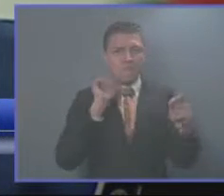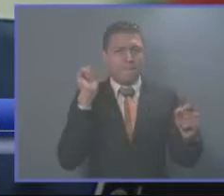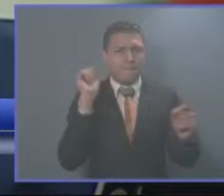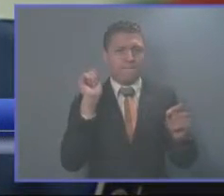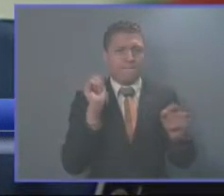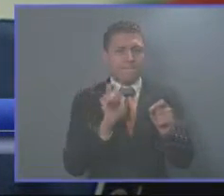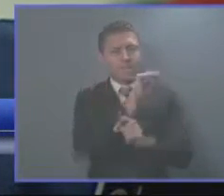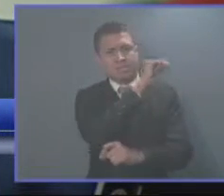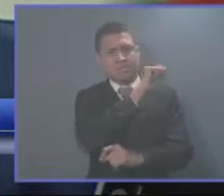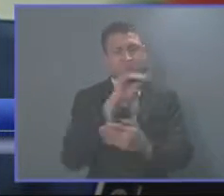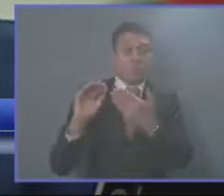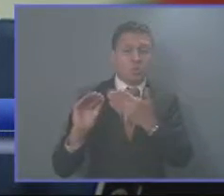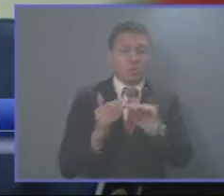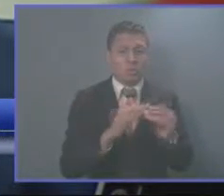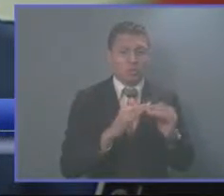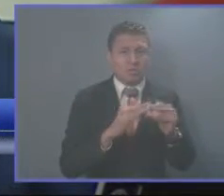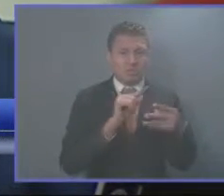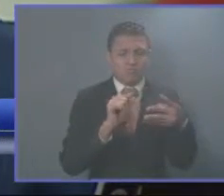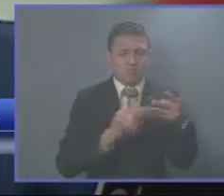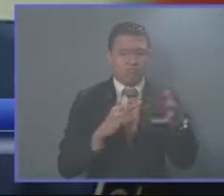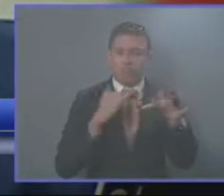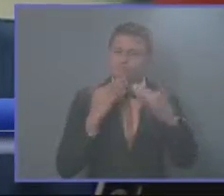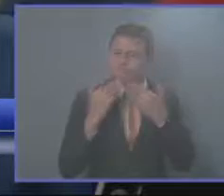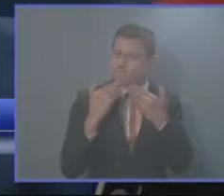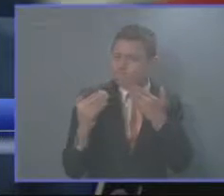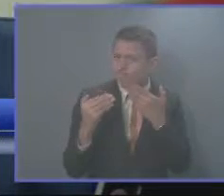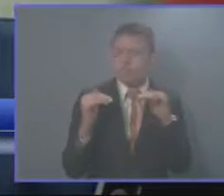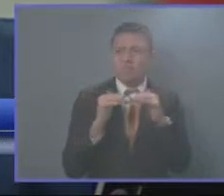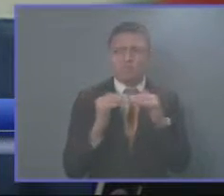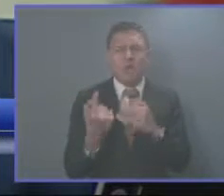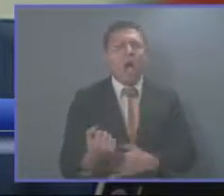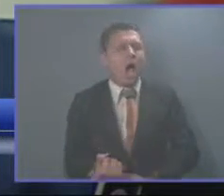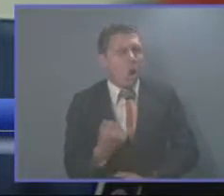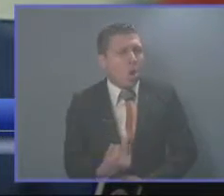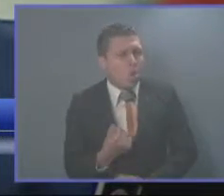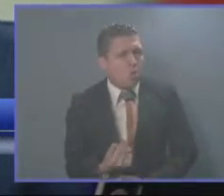como las comunidades que ya mencioné, y más que todo por los estudiantes de la UNASA. Gracias.